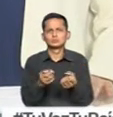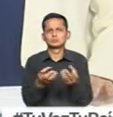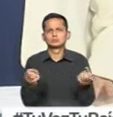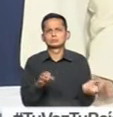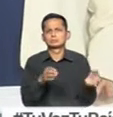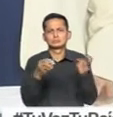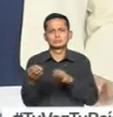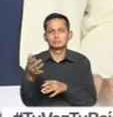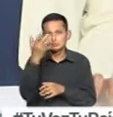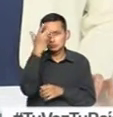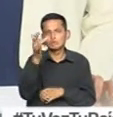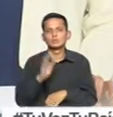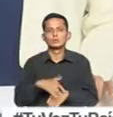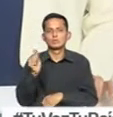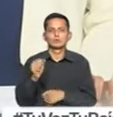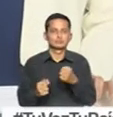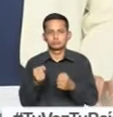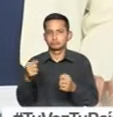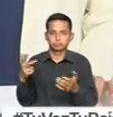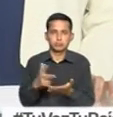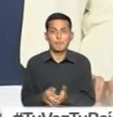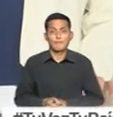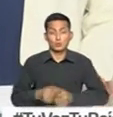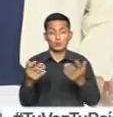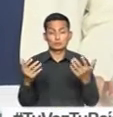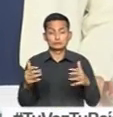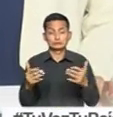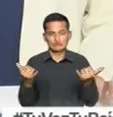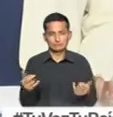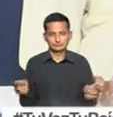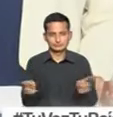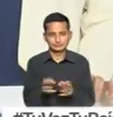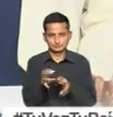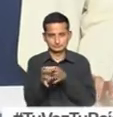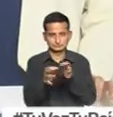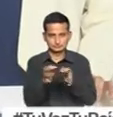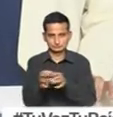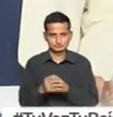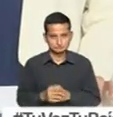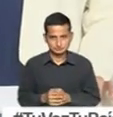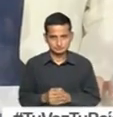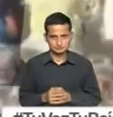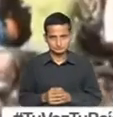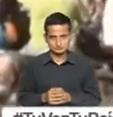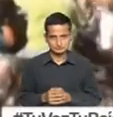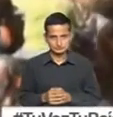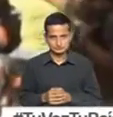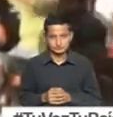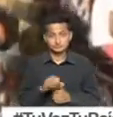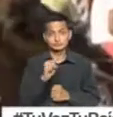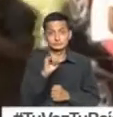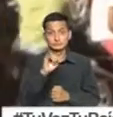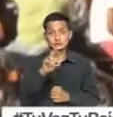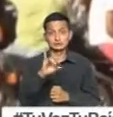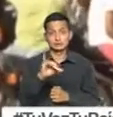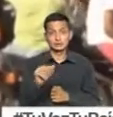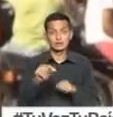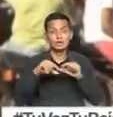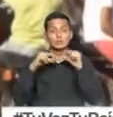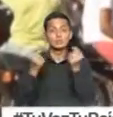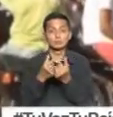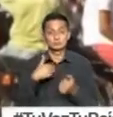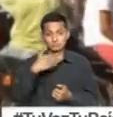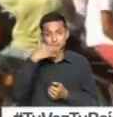muertos debido a los bombardeos. En el siguiente resumen le ampliamos esta información. En Siria, el grupo yihadista